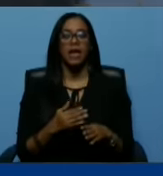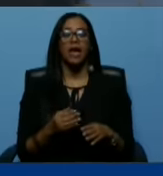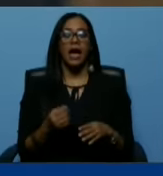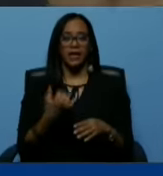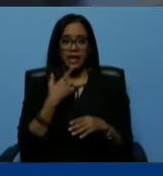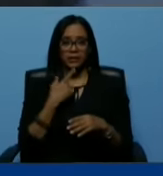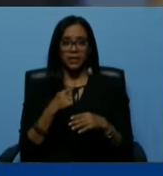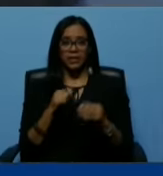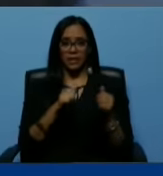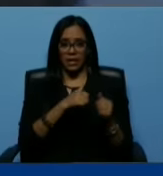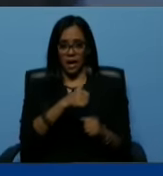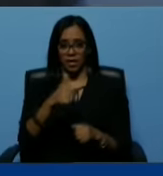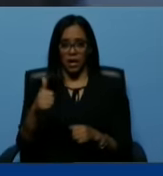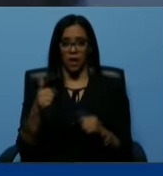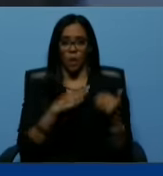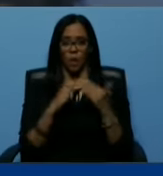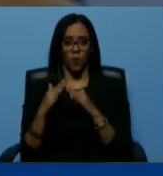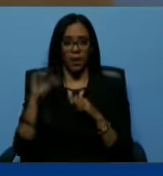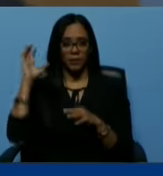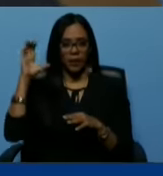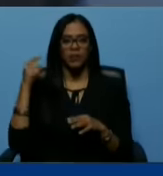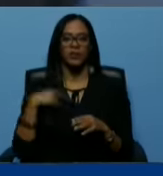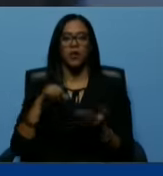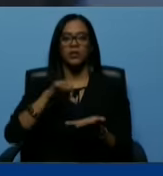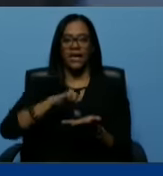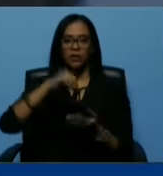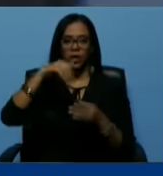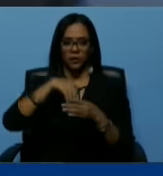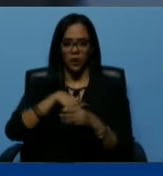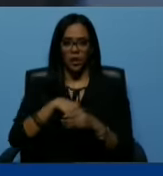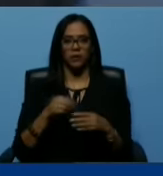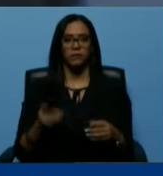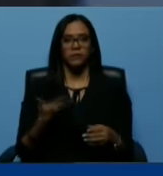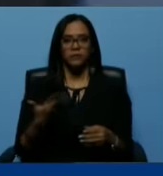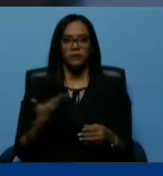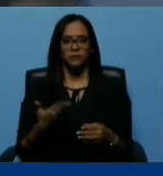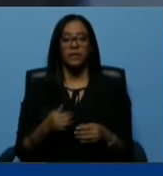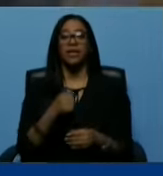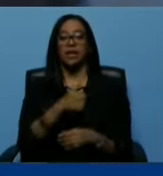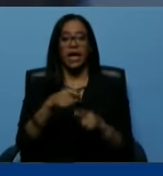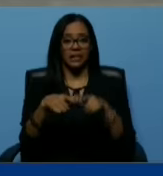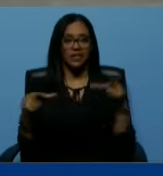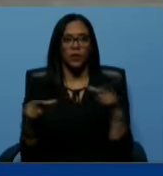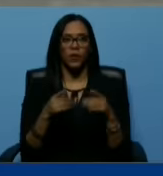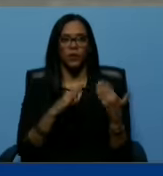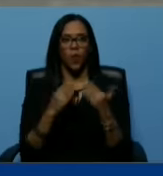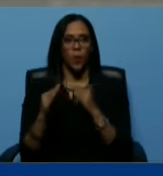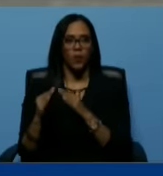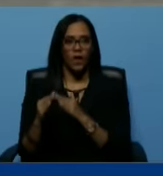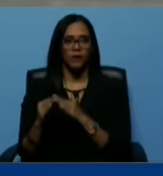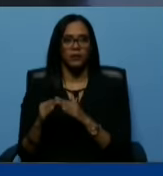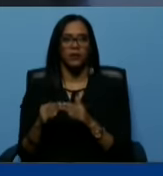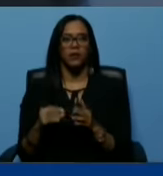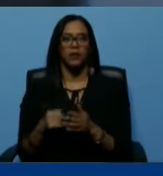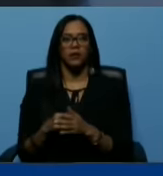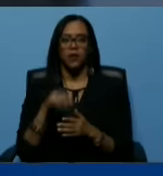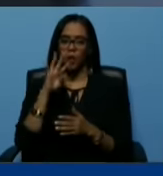cada comuna del país va a tener un centro electoral. Es importante que cada circuito comunal. Cada circuito comunal.